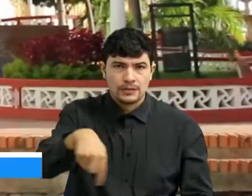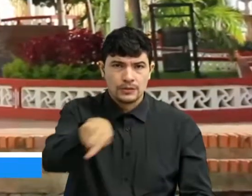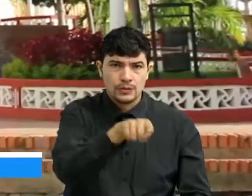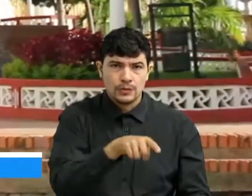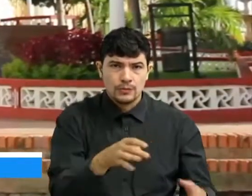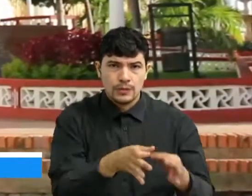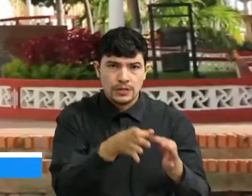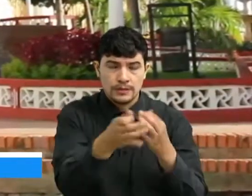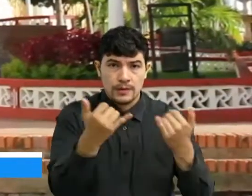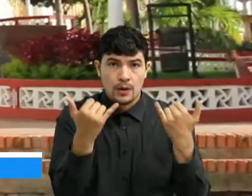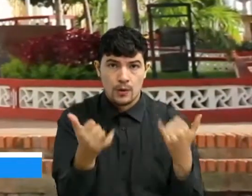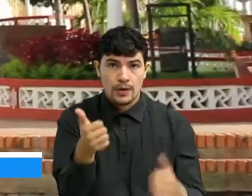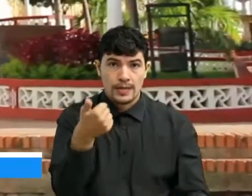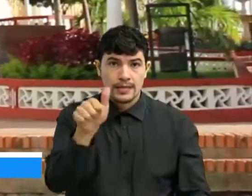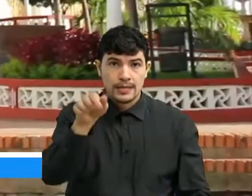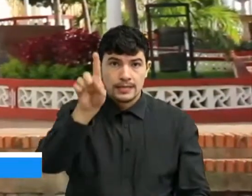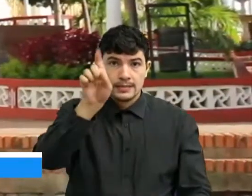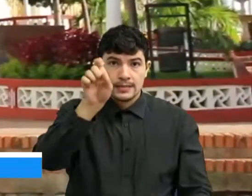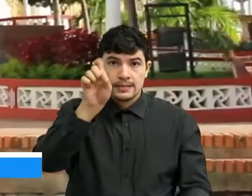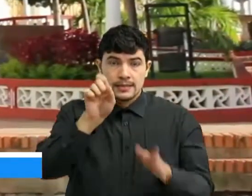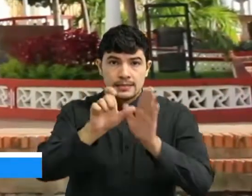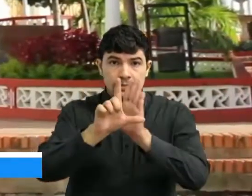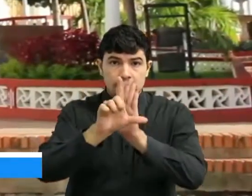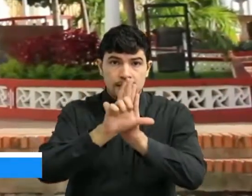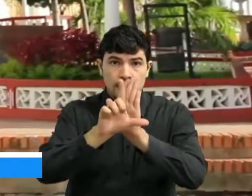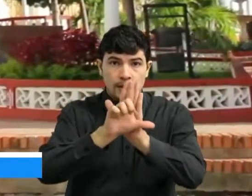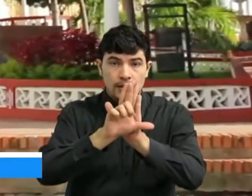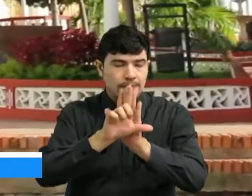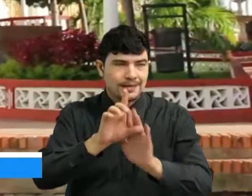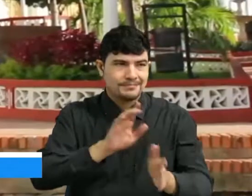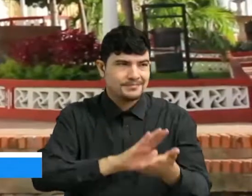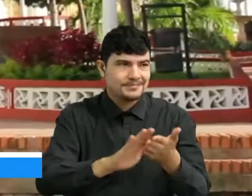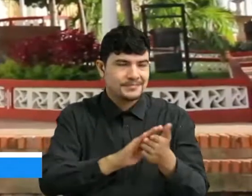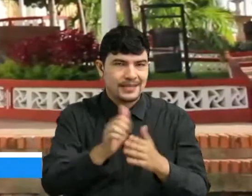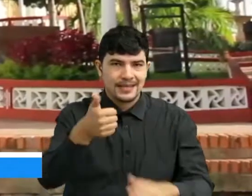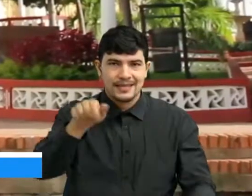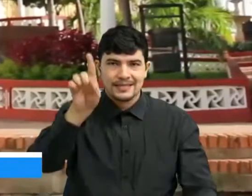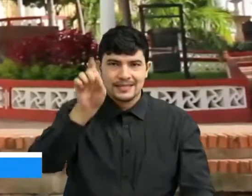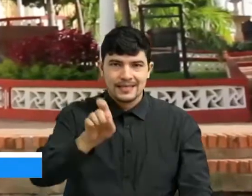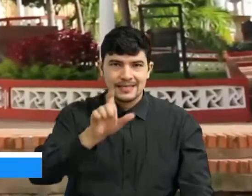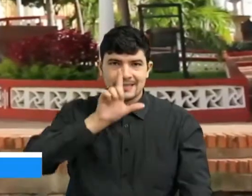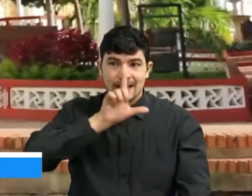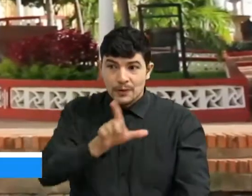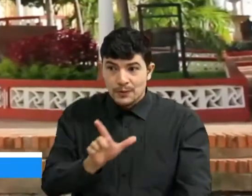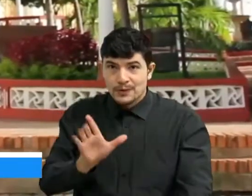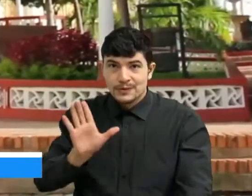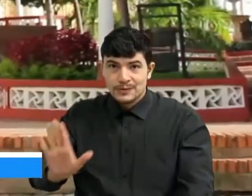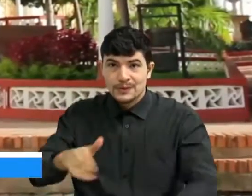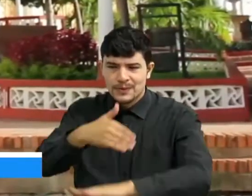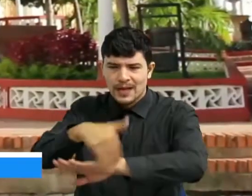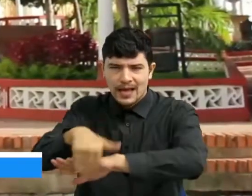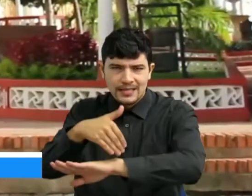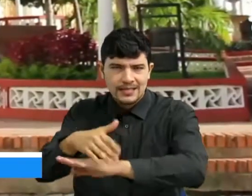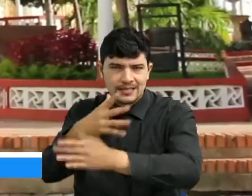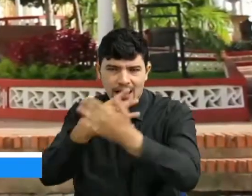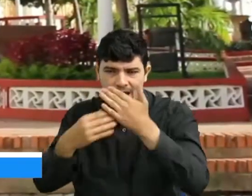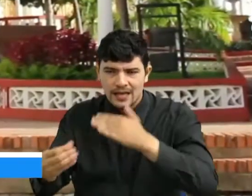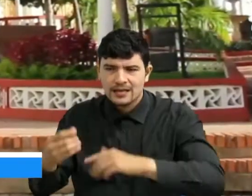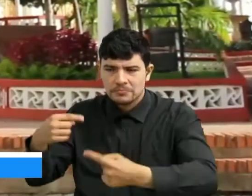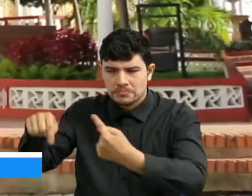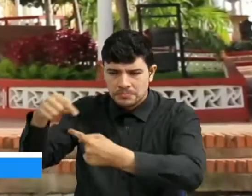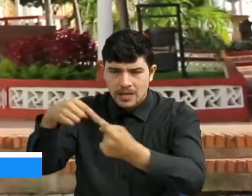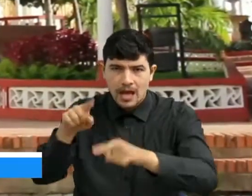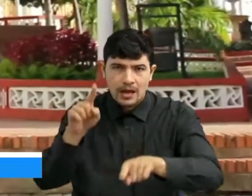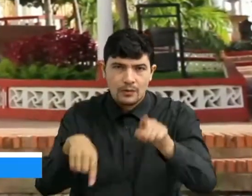hoy, 16 de julio, día de su patrona, sus calles estarían llenas de propios y turistas, unos para festejar, otros para cumplir